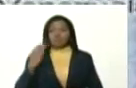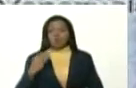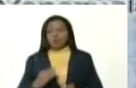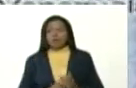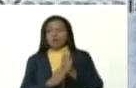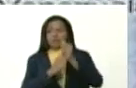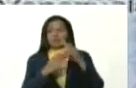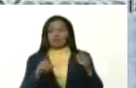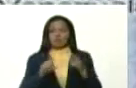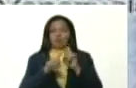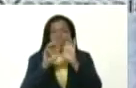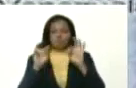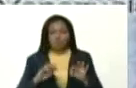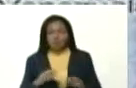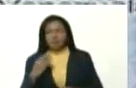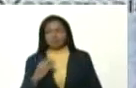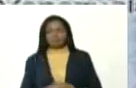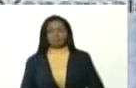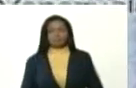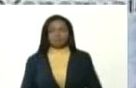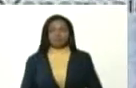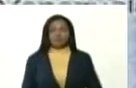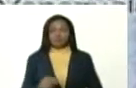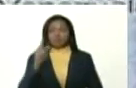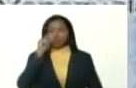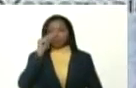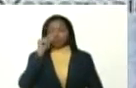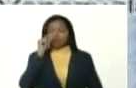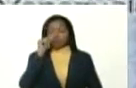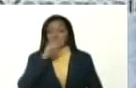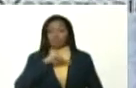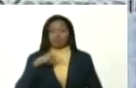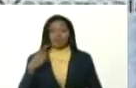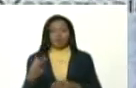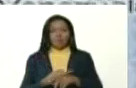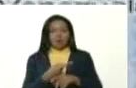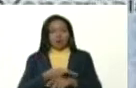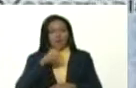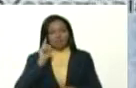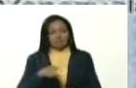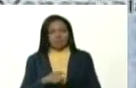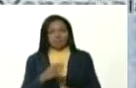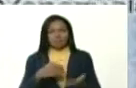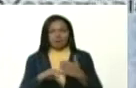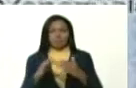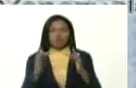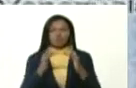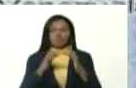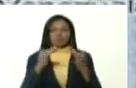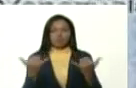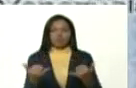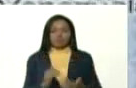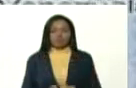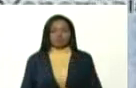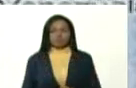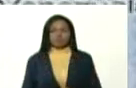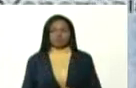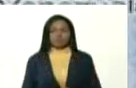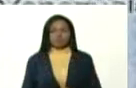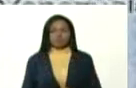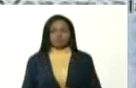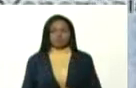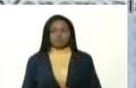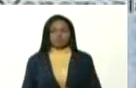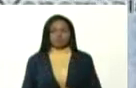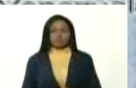de Barquisimeto, un muchacho pujante, a nuestra gobernadora. Y nos vamos del centro occidente del